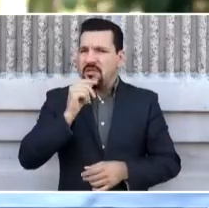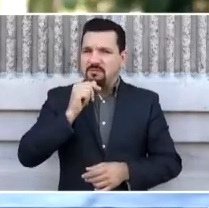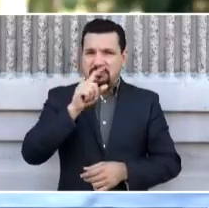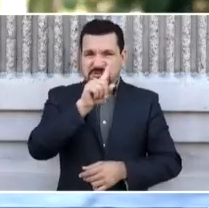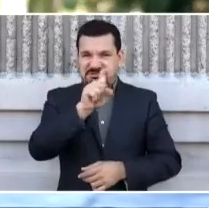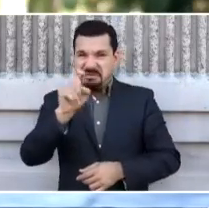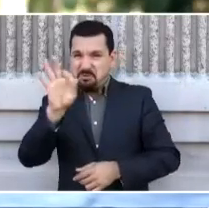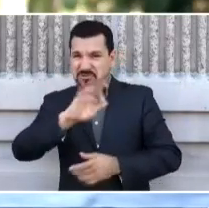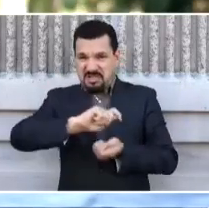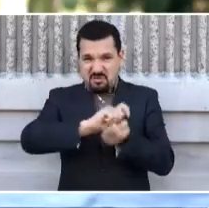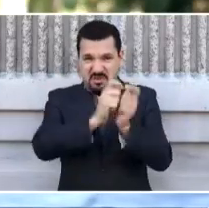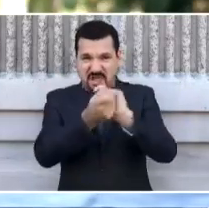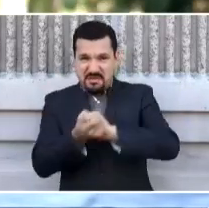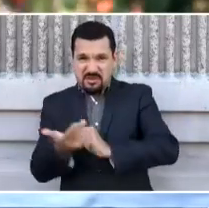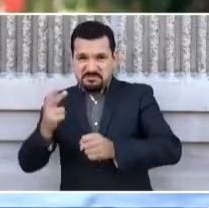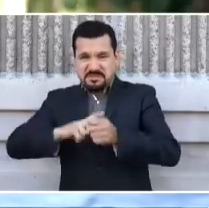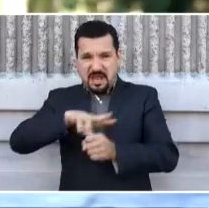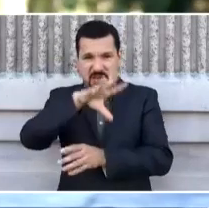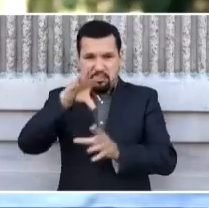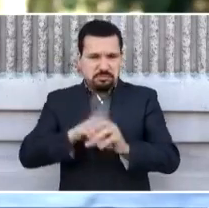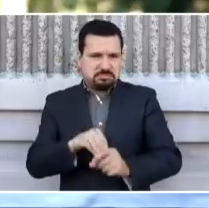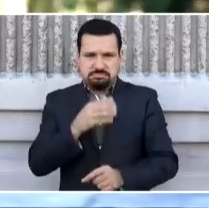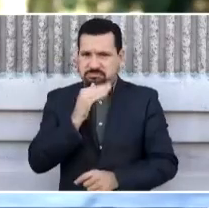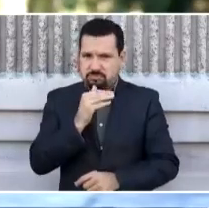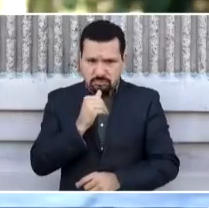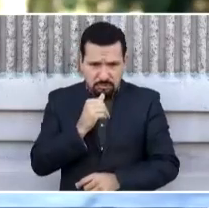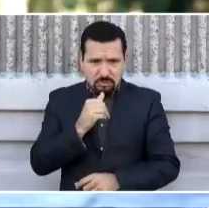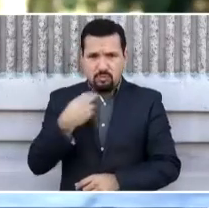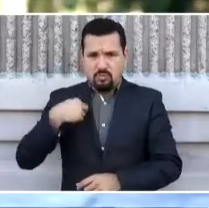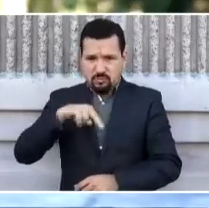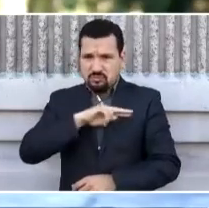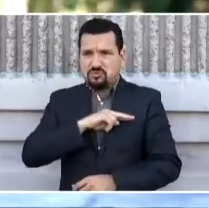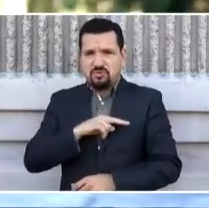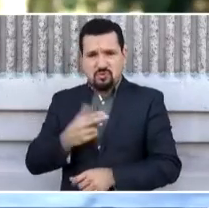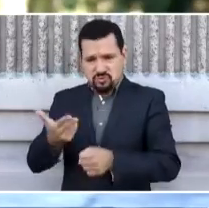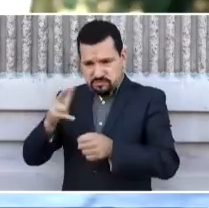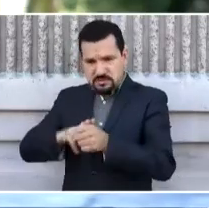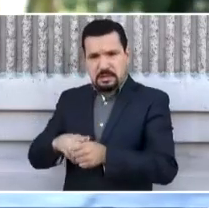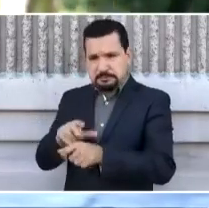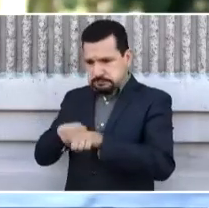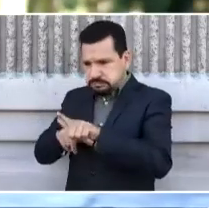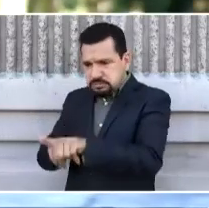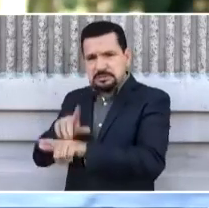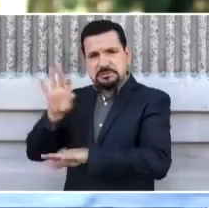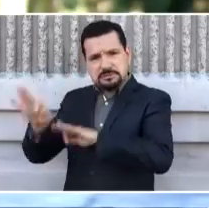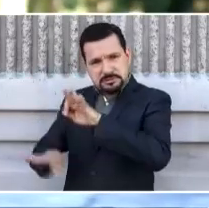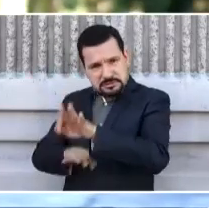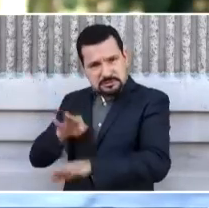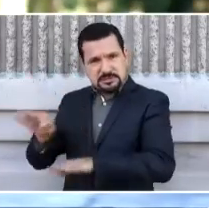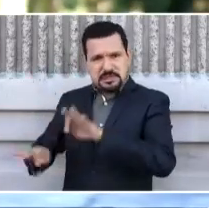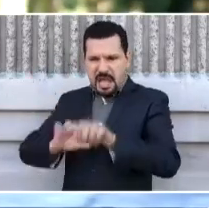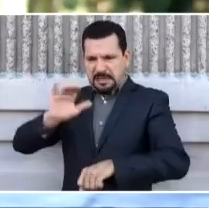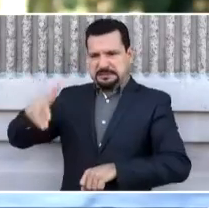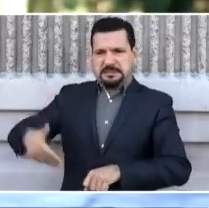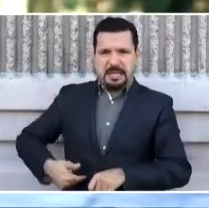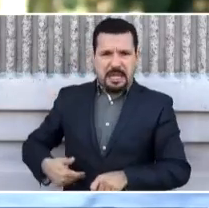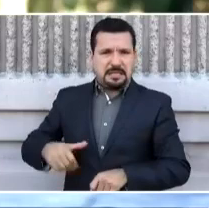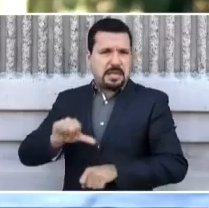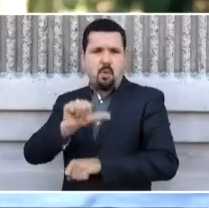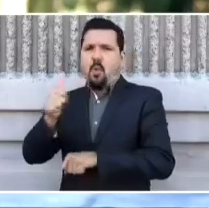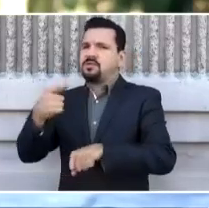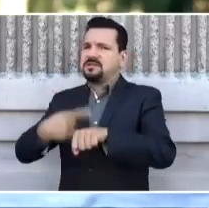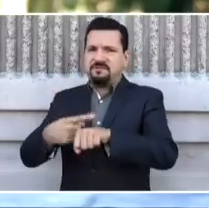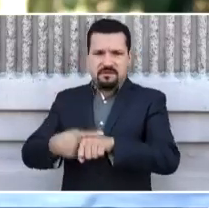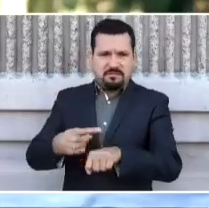todos los hospitales. Recordemos que seguimos atendiendo usuarios, siguen habiendo accidentes,